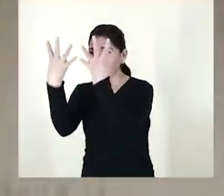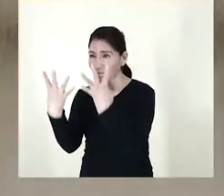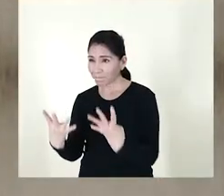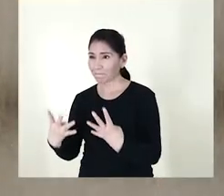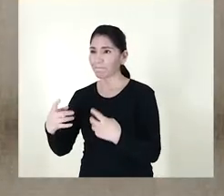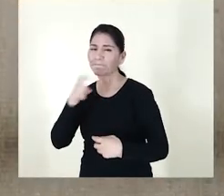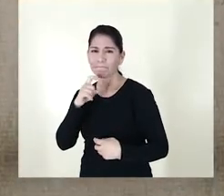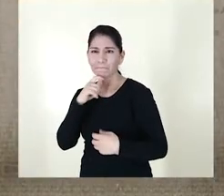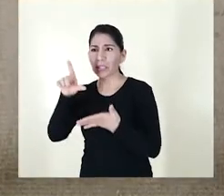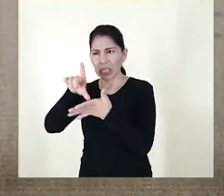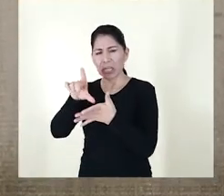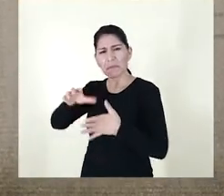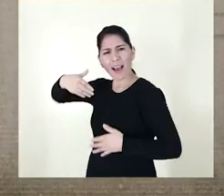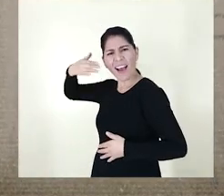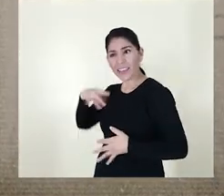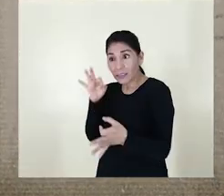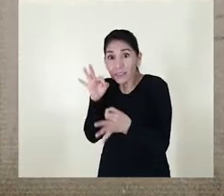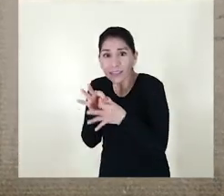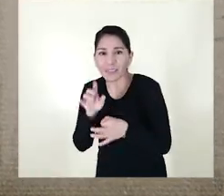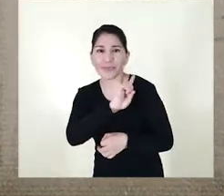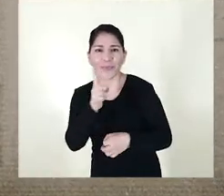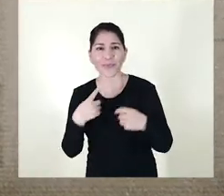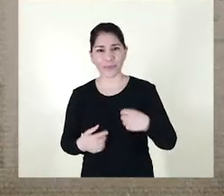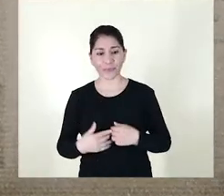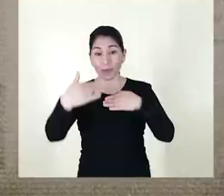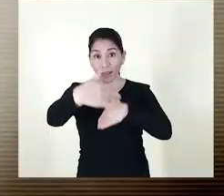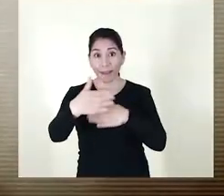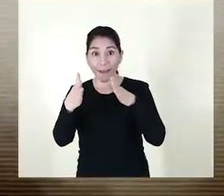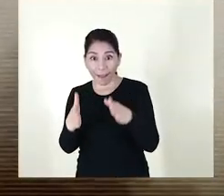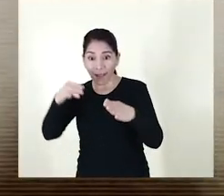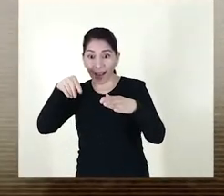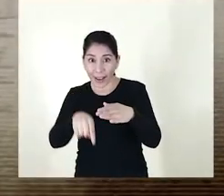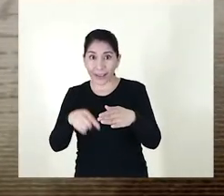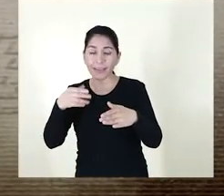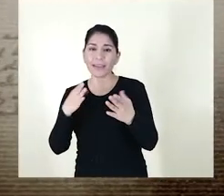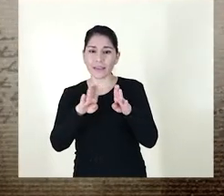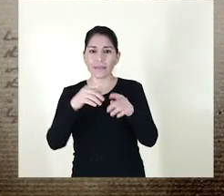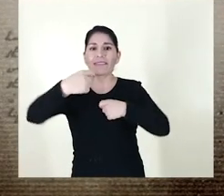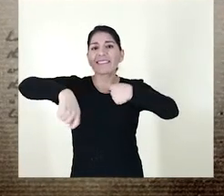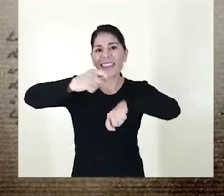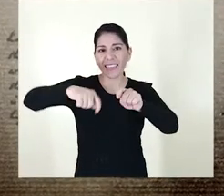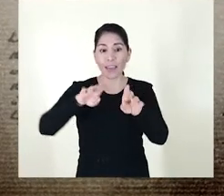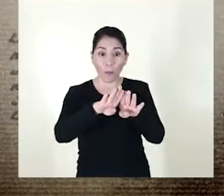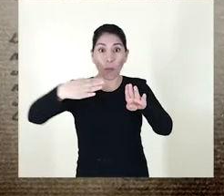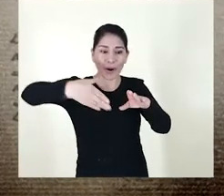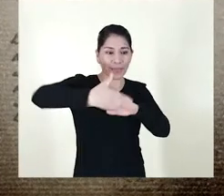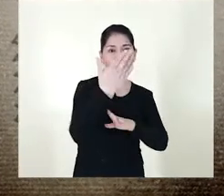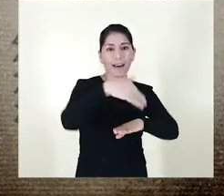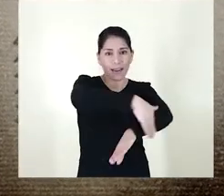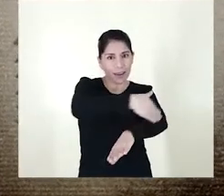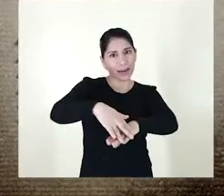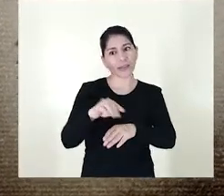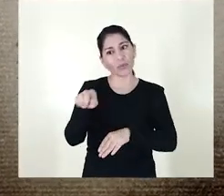con reja, muy limeñas, pero que no pertenecieron al diseño original. Las habitaciones a las que pertenecen eran tiendas con puerta a la